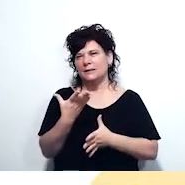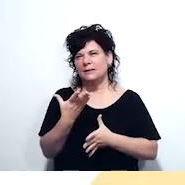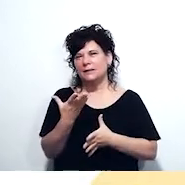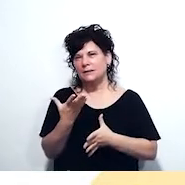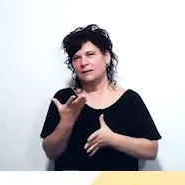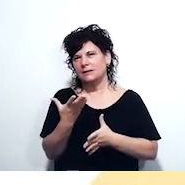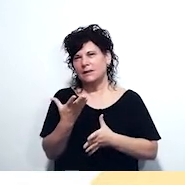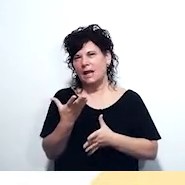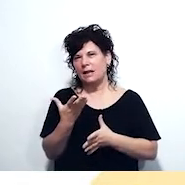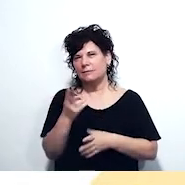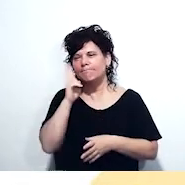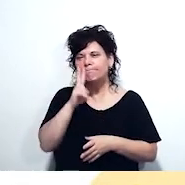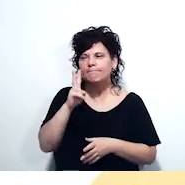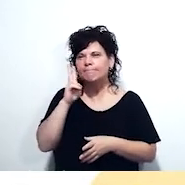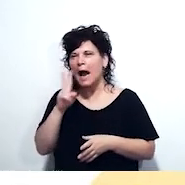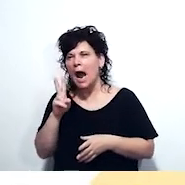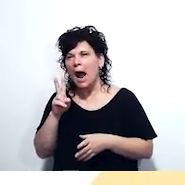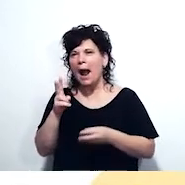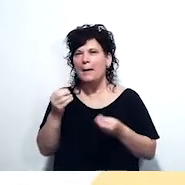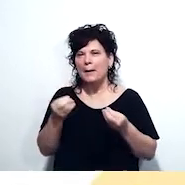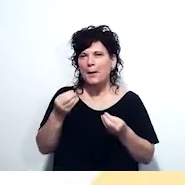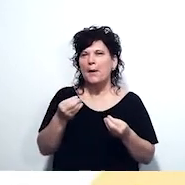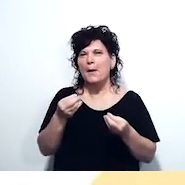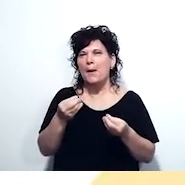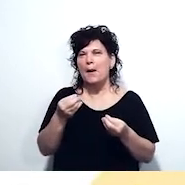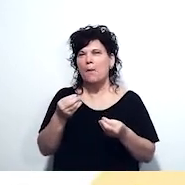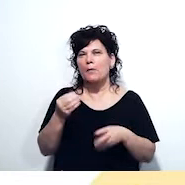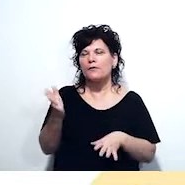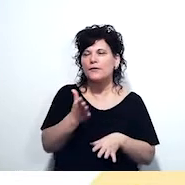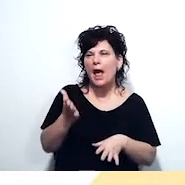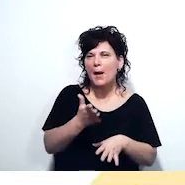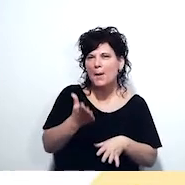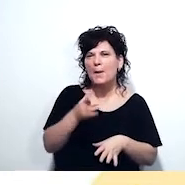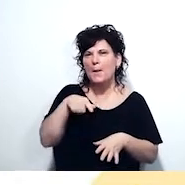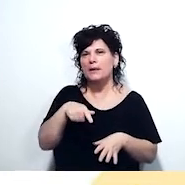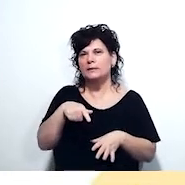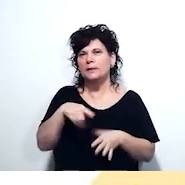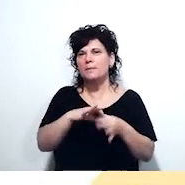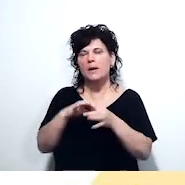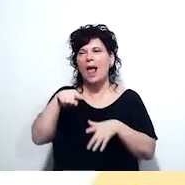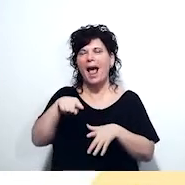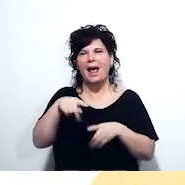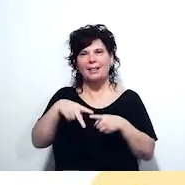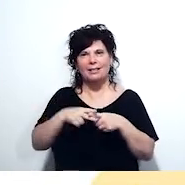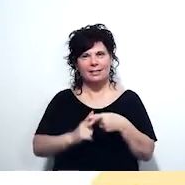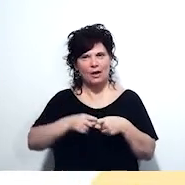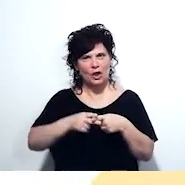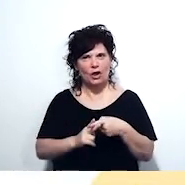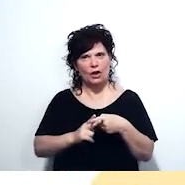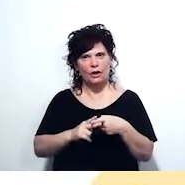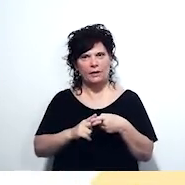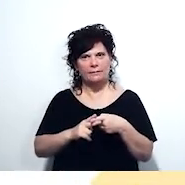a visitar las bandas de espectro de frecuencia que se van a usar para esta tecnología, o sea que